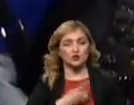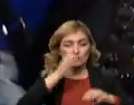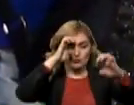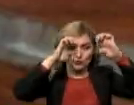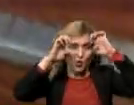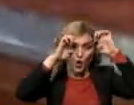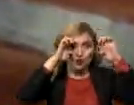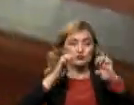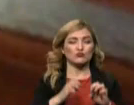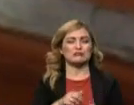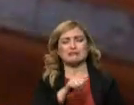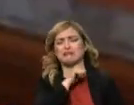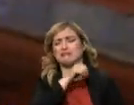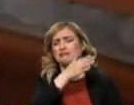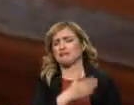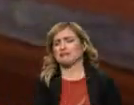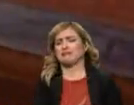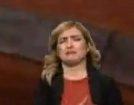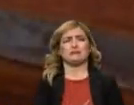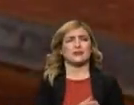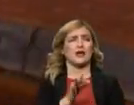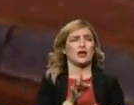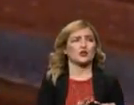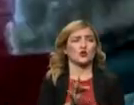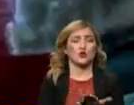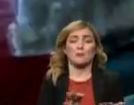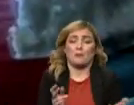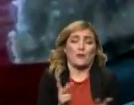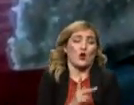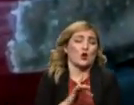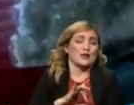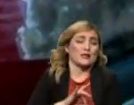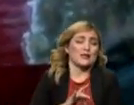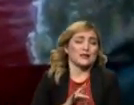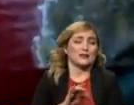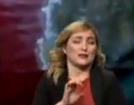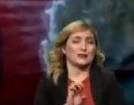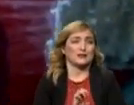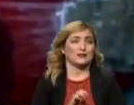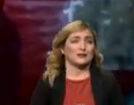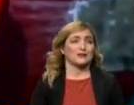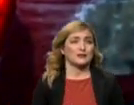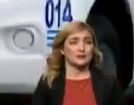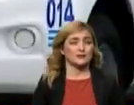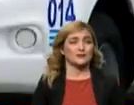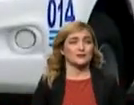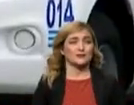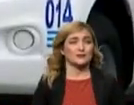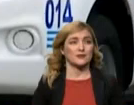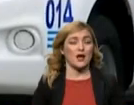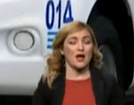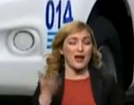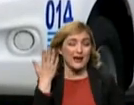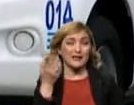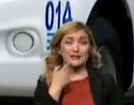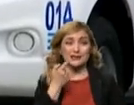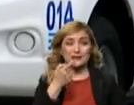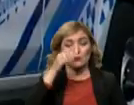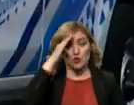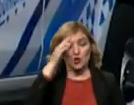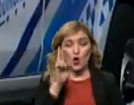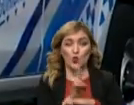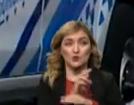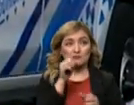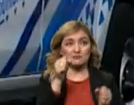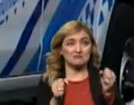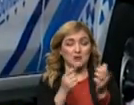y contrarrestar la delincuencia en uno de los cantones más peligrosos del país. Ella denunció que la policía no está utilizando